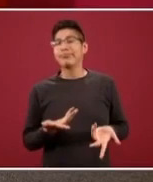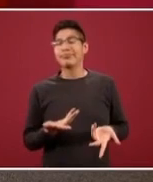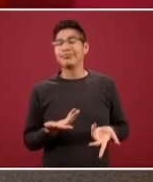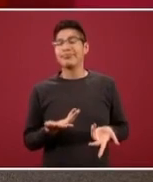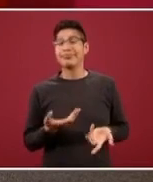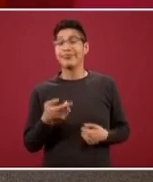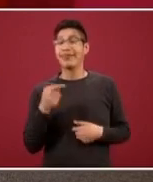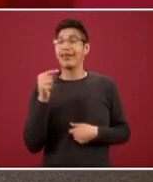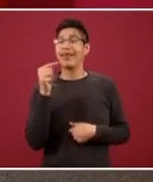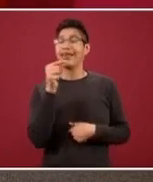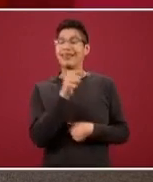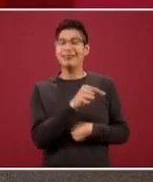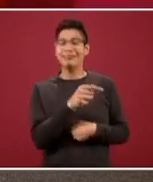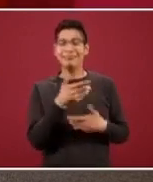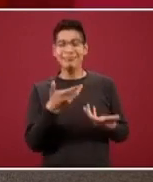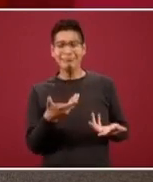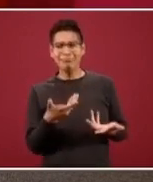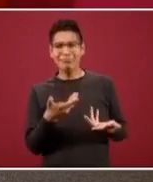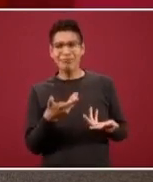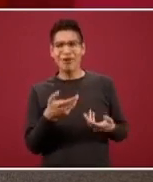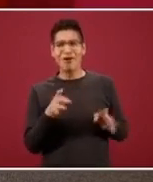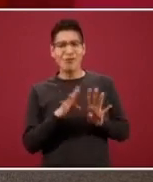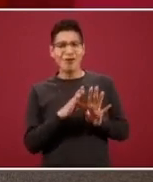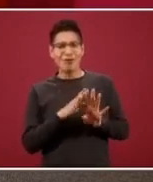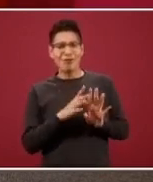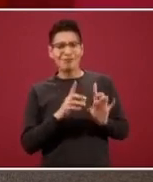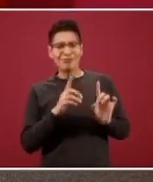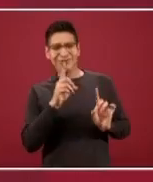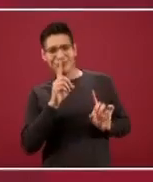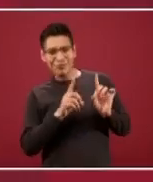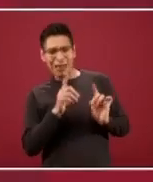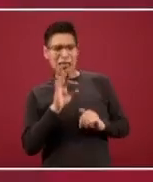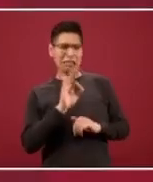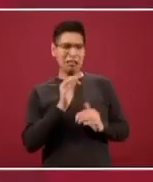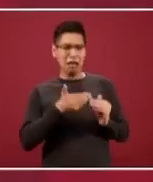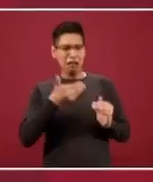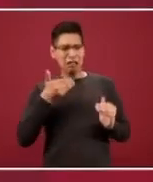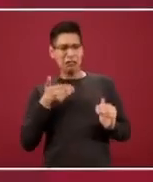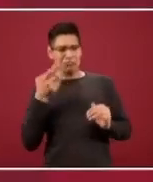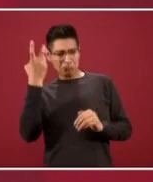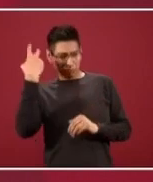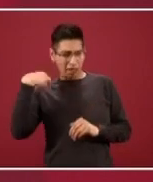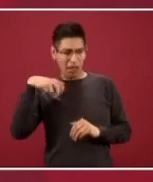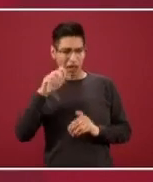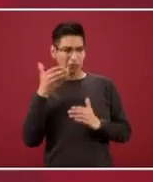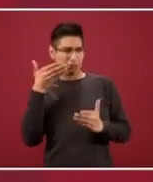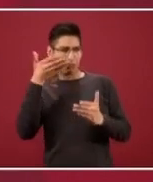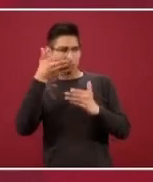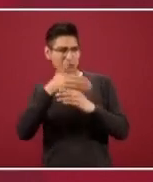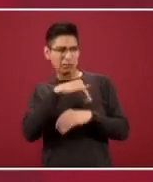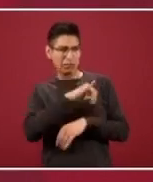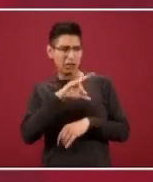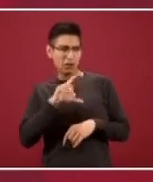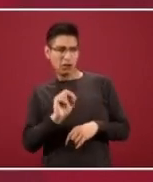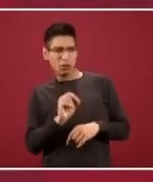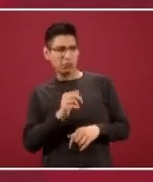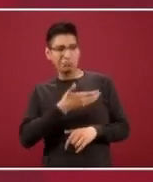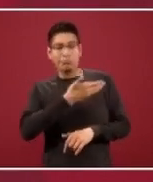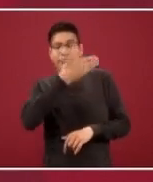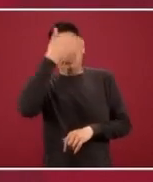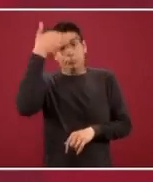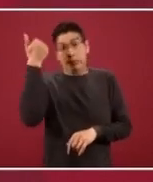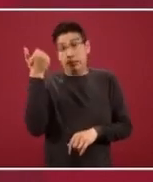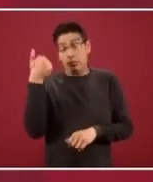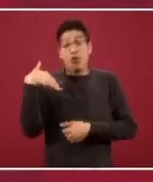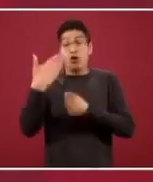no se había justamente clarificado la cuestión del antecedente de viaje o no. Entonces, en cuanto se tenga mayor información, es probable que se